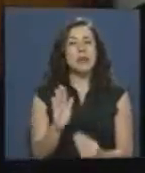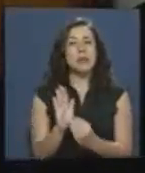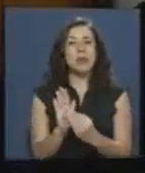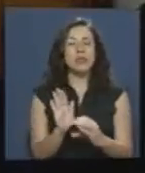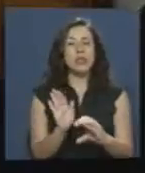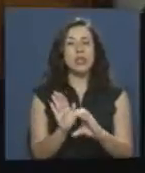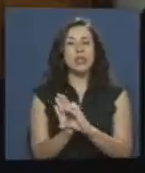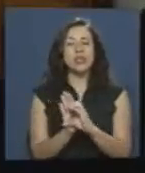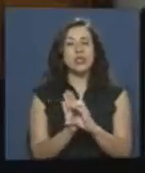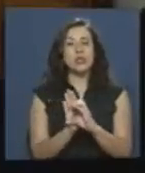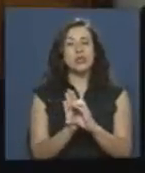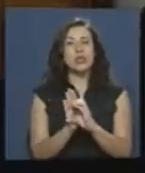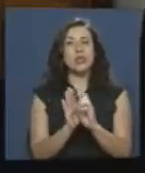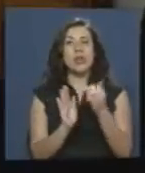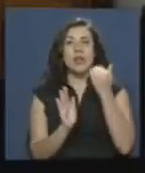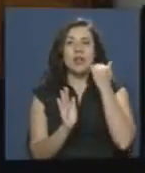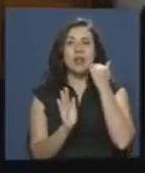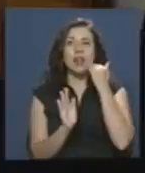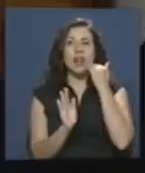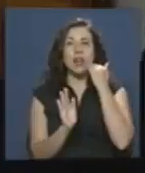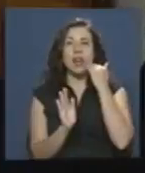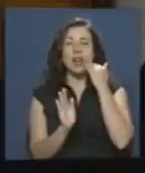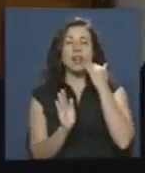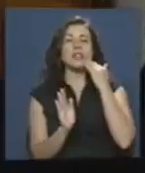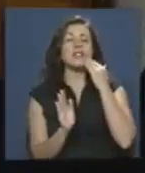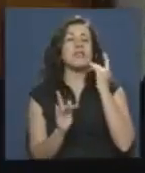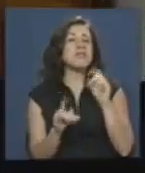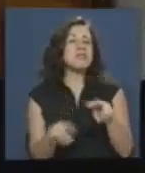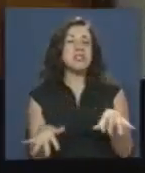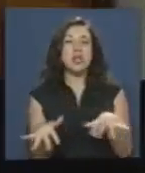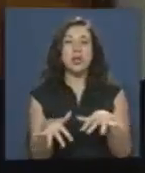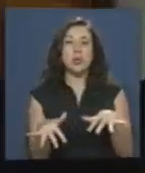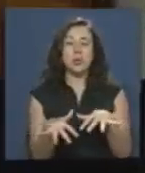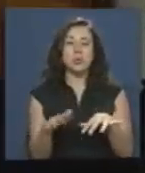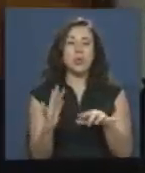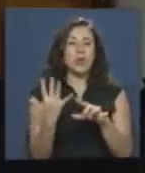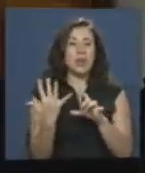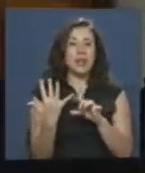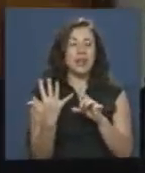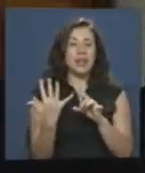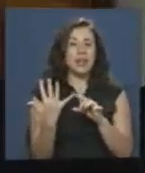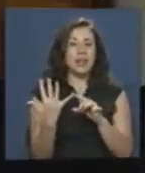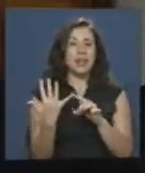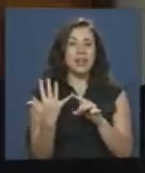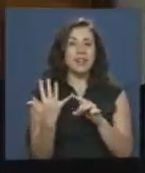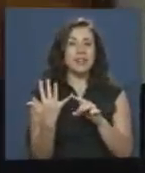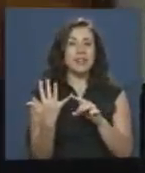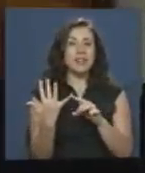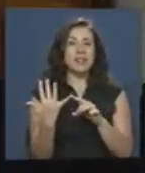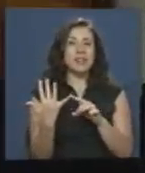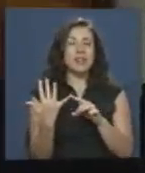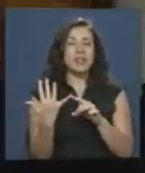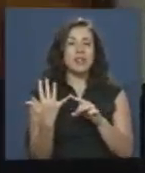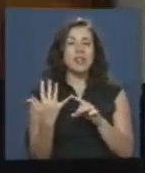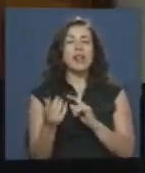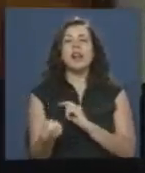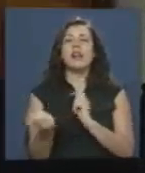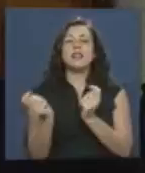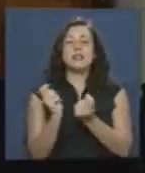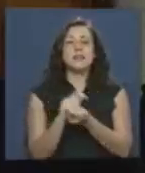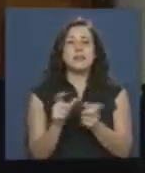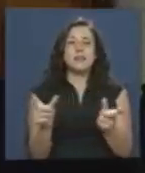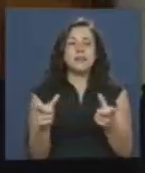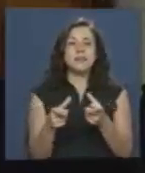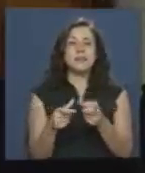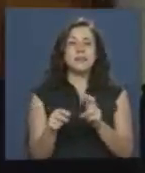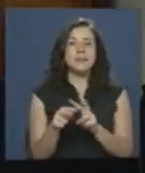Constitución prácticamente en completo desuso. Quinto, finalmente, quiero destacar el cambio que esta